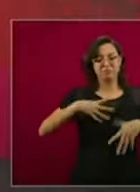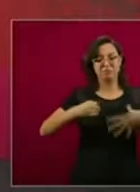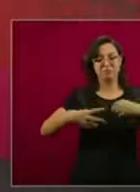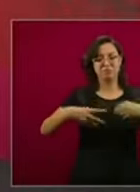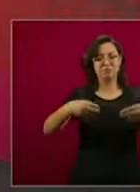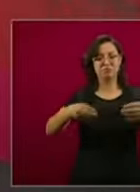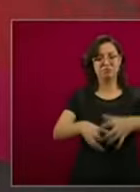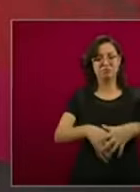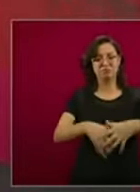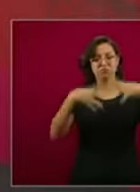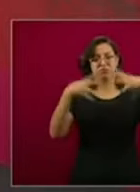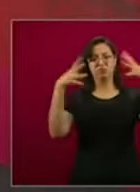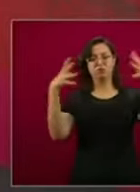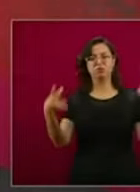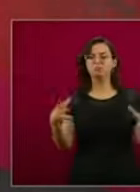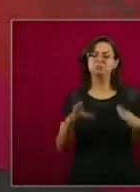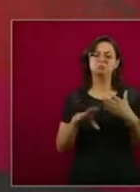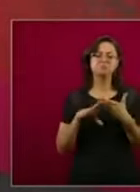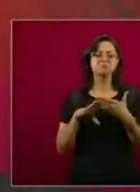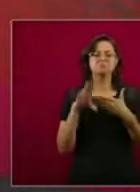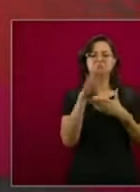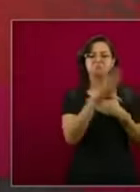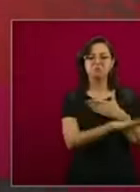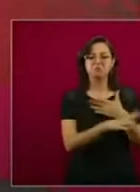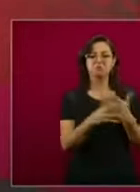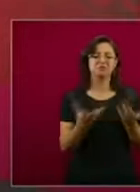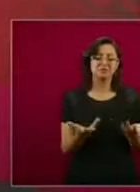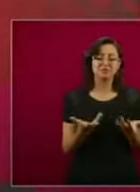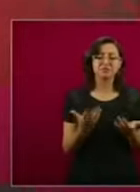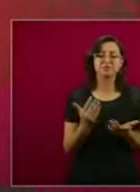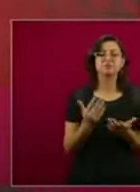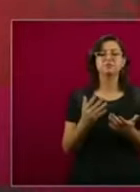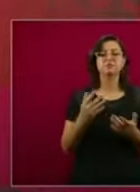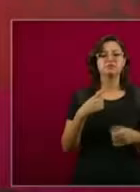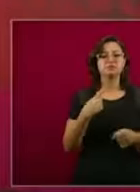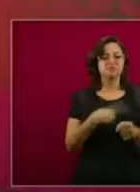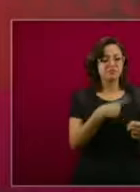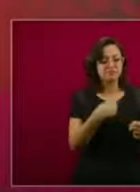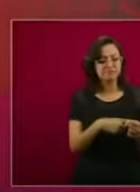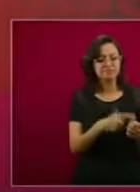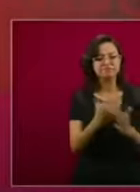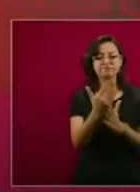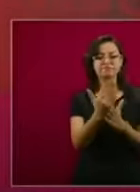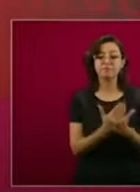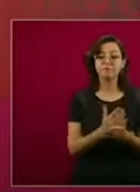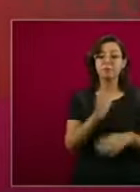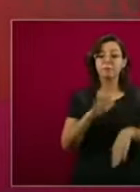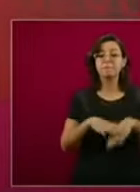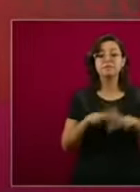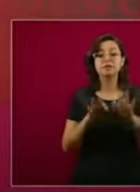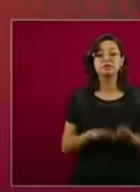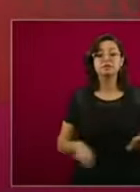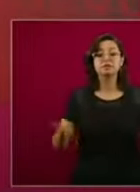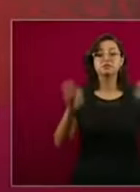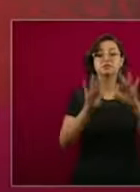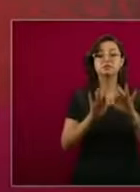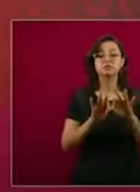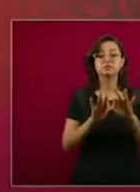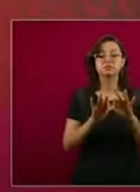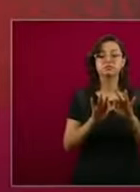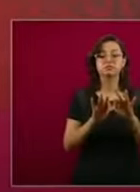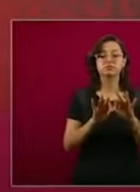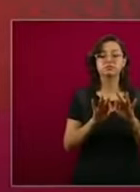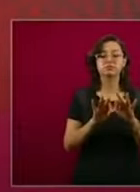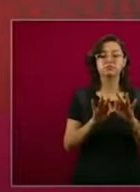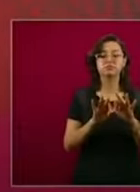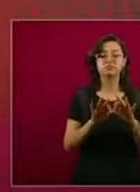es la actitud y participación de la gente y el pueblo de México, que está dando un ejemplo al mundo de ser un pueblo